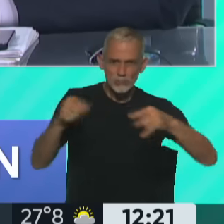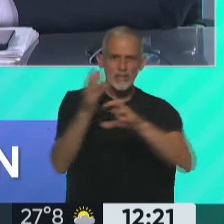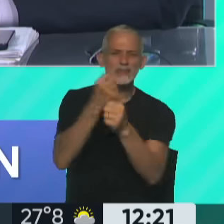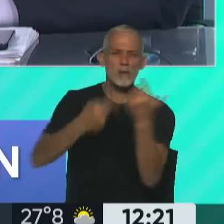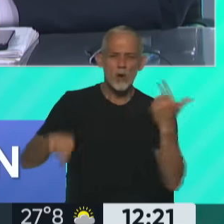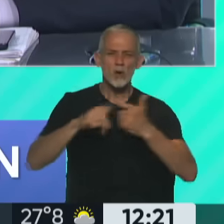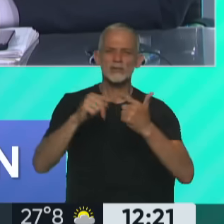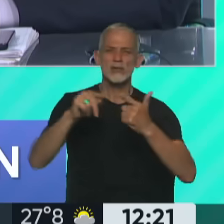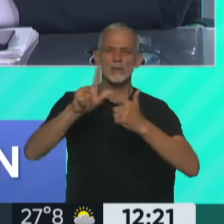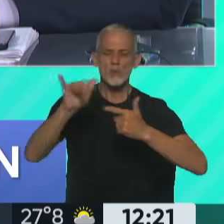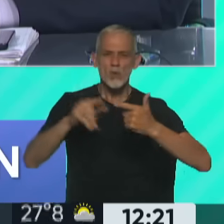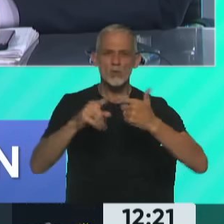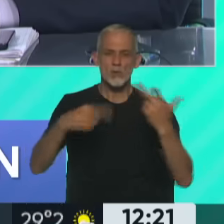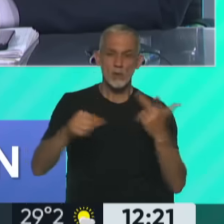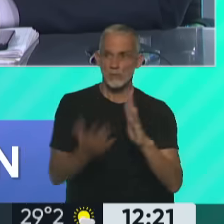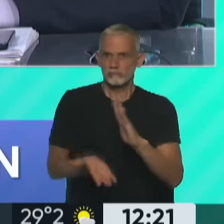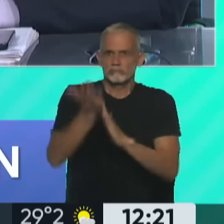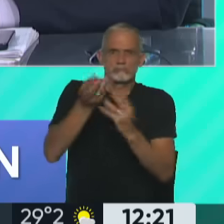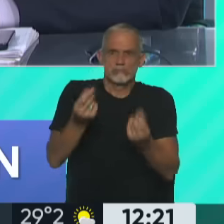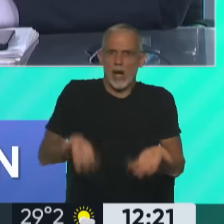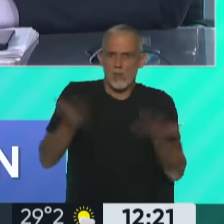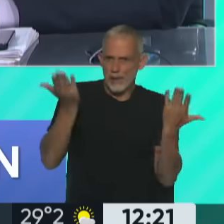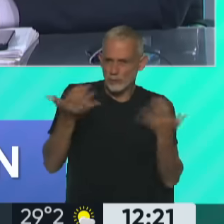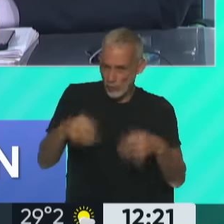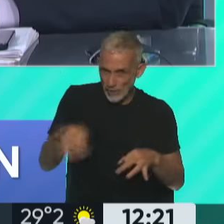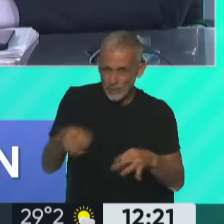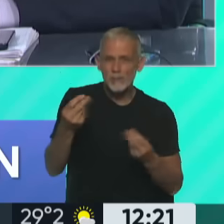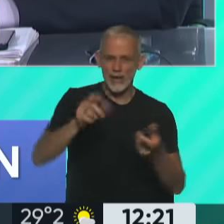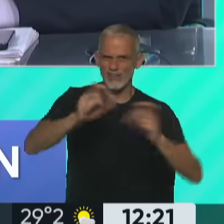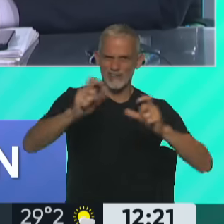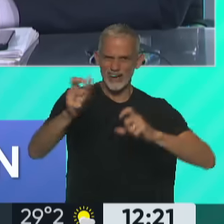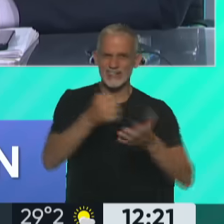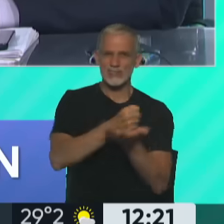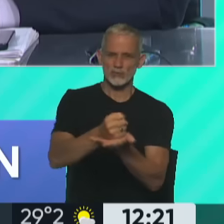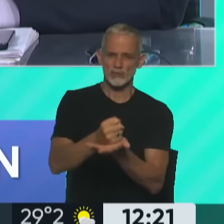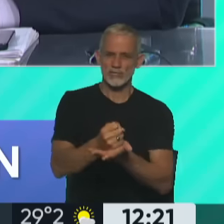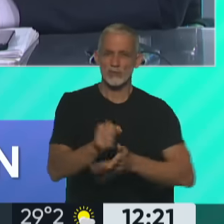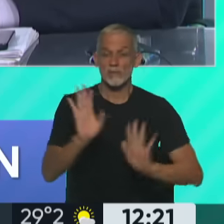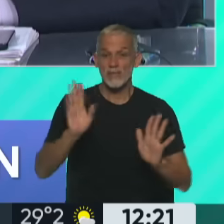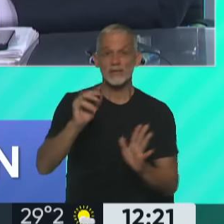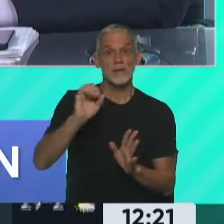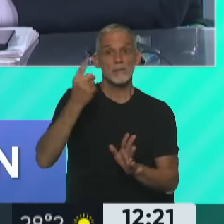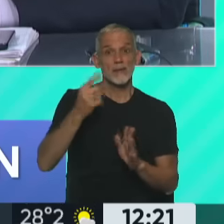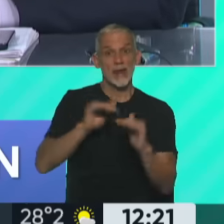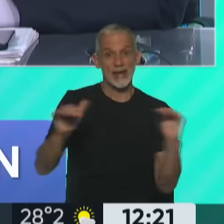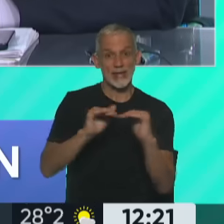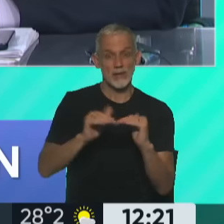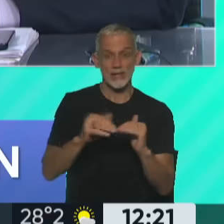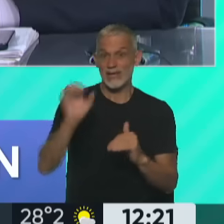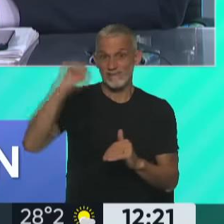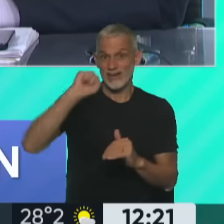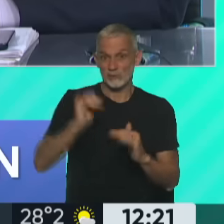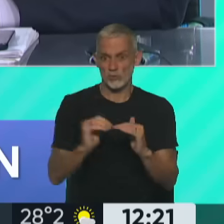un shock tarifario suficiente para cubrirle esa diferencia. Con lo cual tenemos un primer nivel de salto